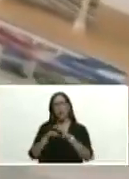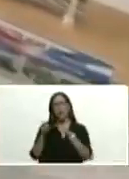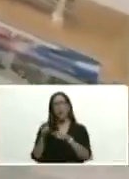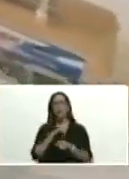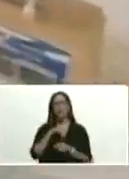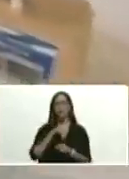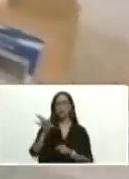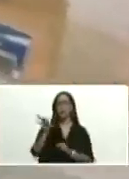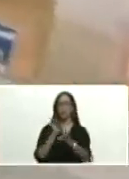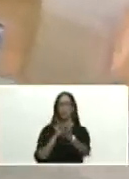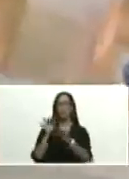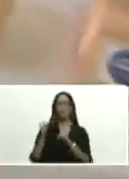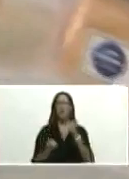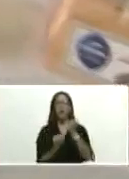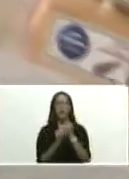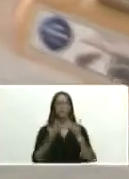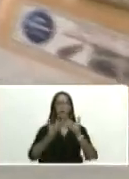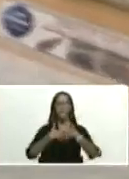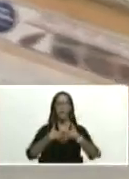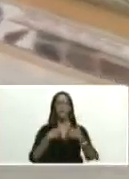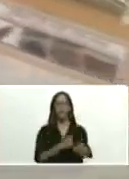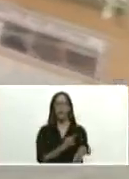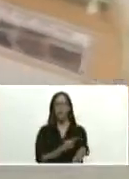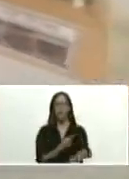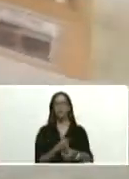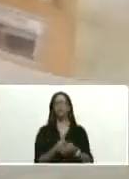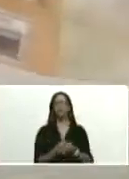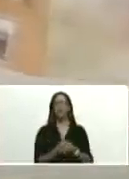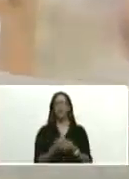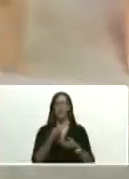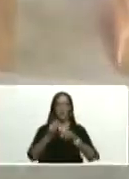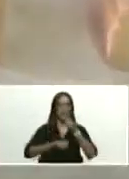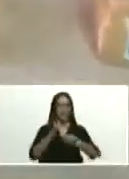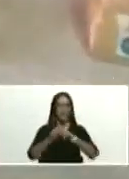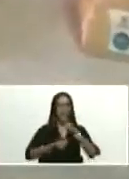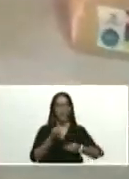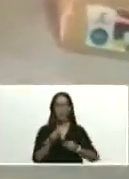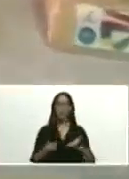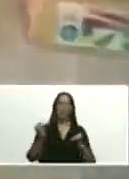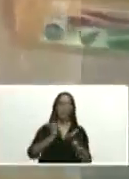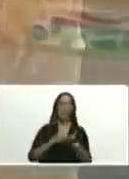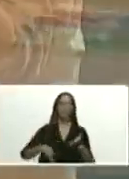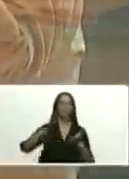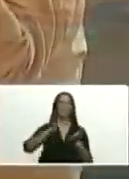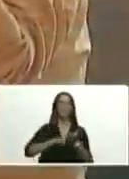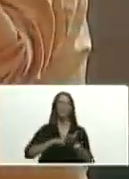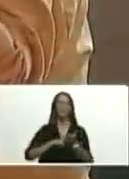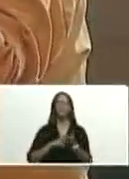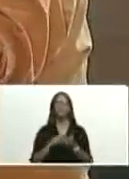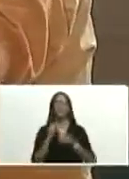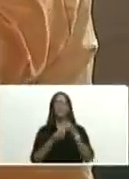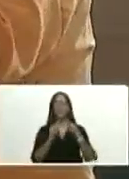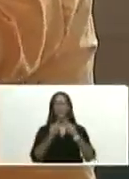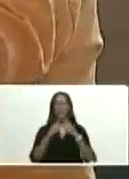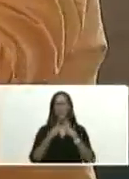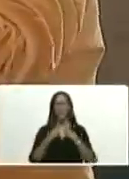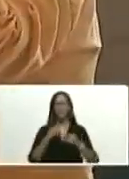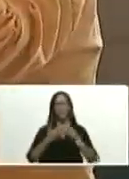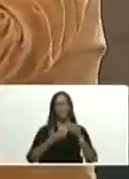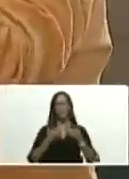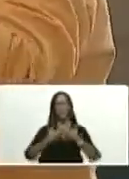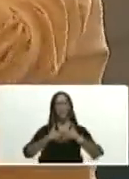apoyándonos en una empresa hermana que es indorca remesanizamos el eje correcto hicimos los diferentes procesos de fabricación